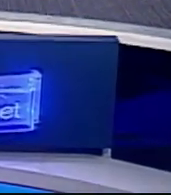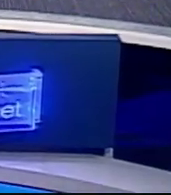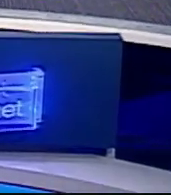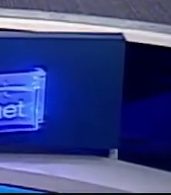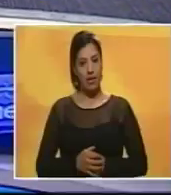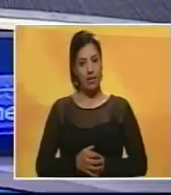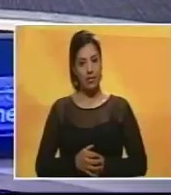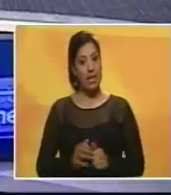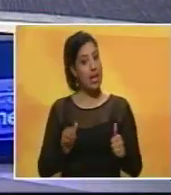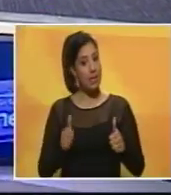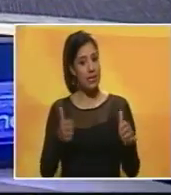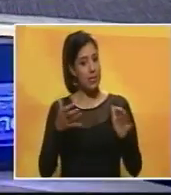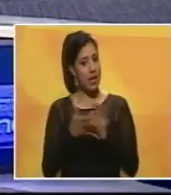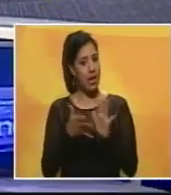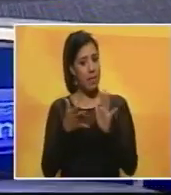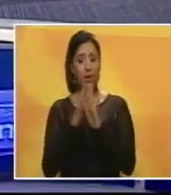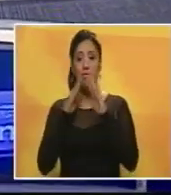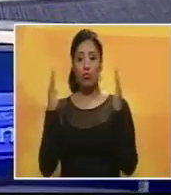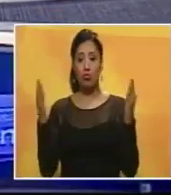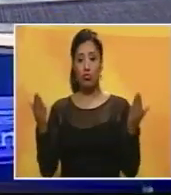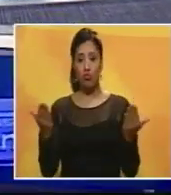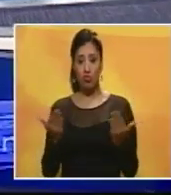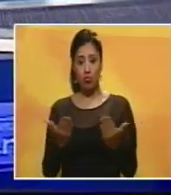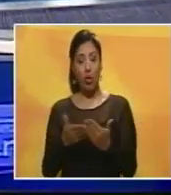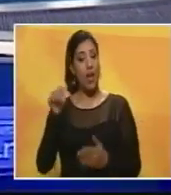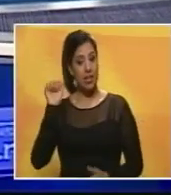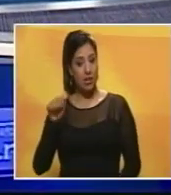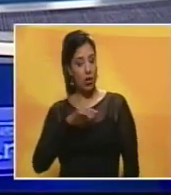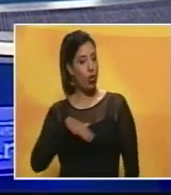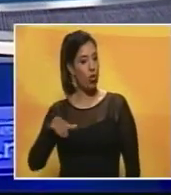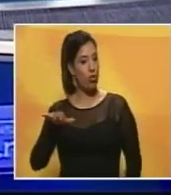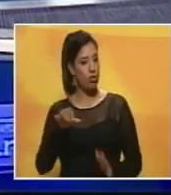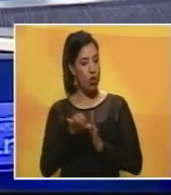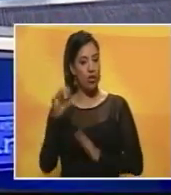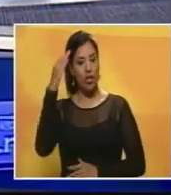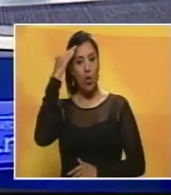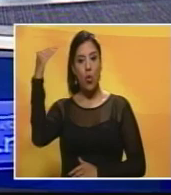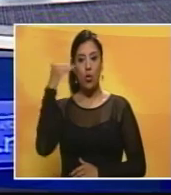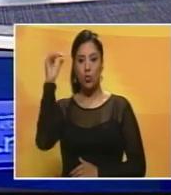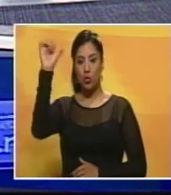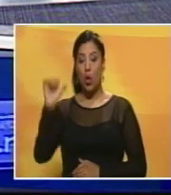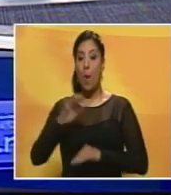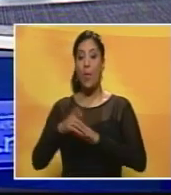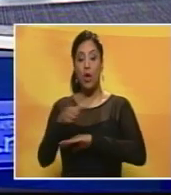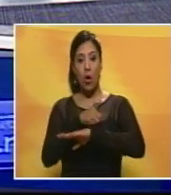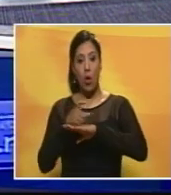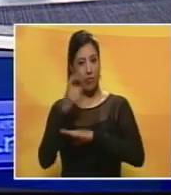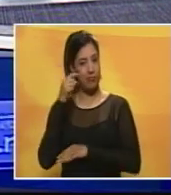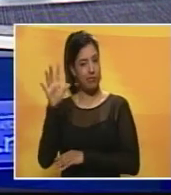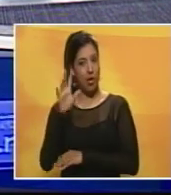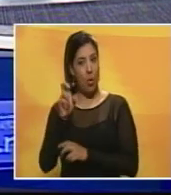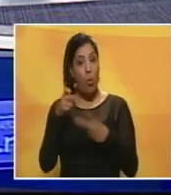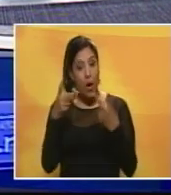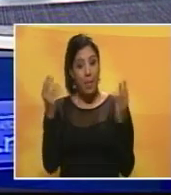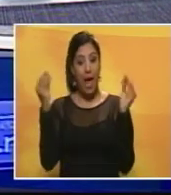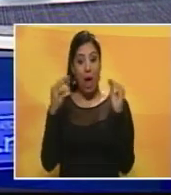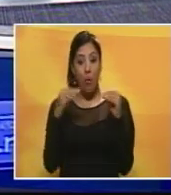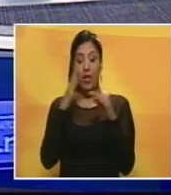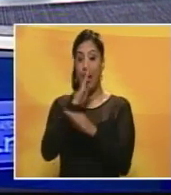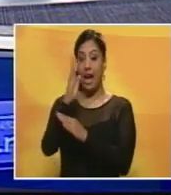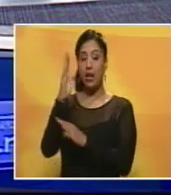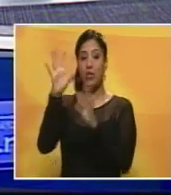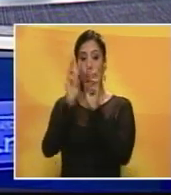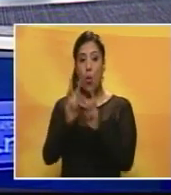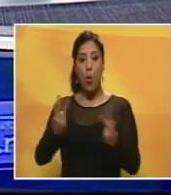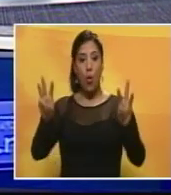Iniciamos nuestro recorrido por lo que pasa en el mundo. Así es, y lo hacemos en Corea del Sur porque el gobierno consideró que el nuevo paquete de sanciones